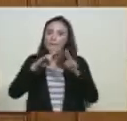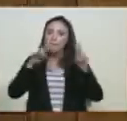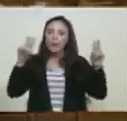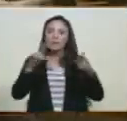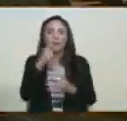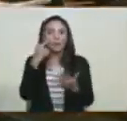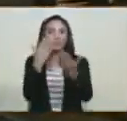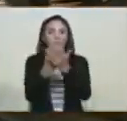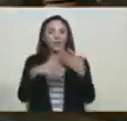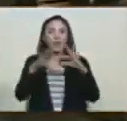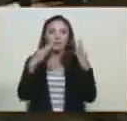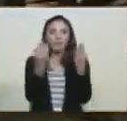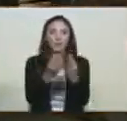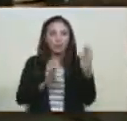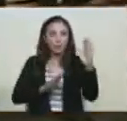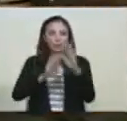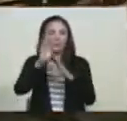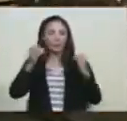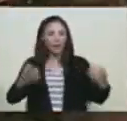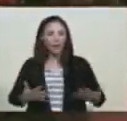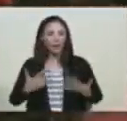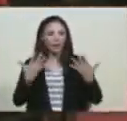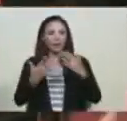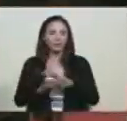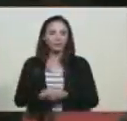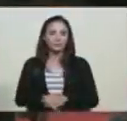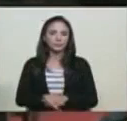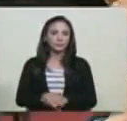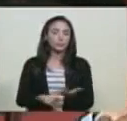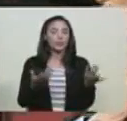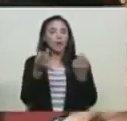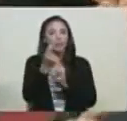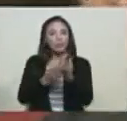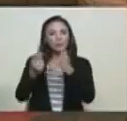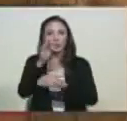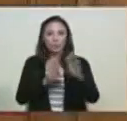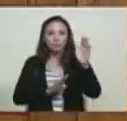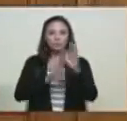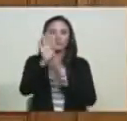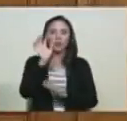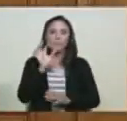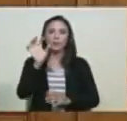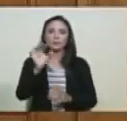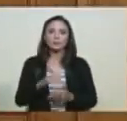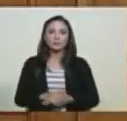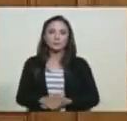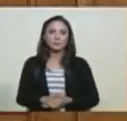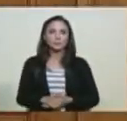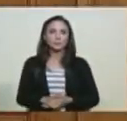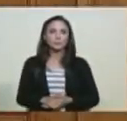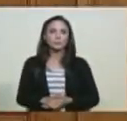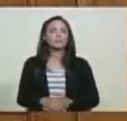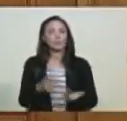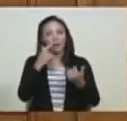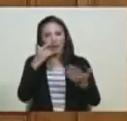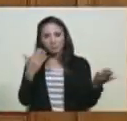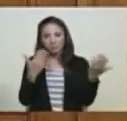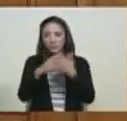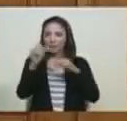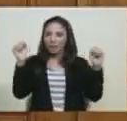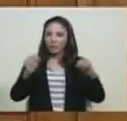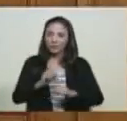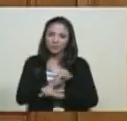queremos ver a nuestras familias crecer en felicidad, que queremos la recuperación de la patria. podremos más